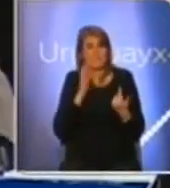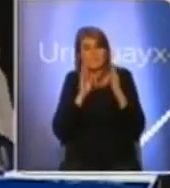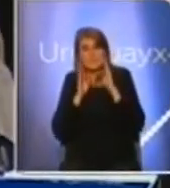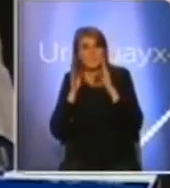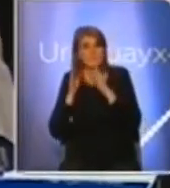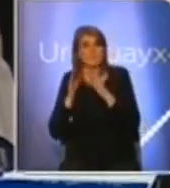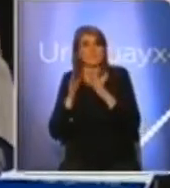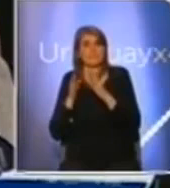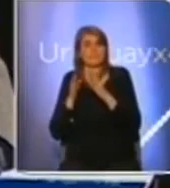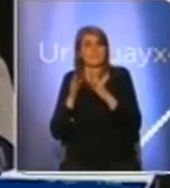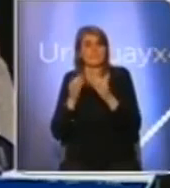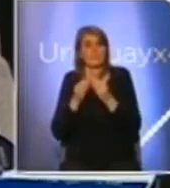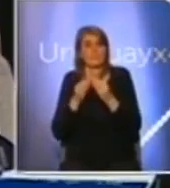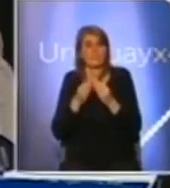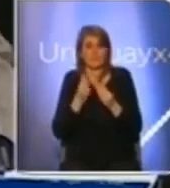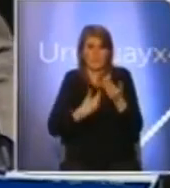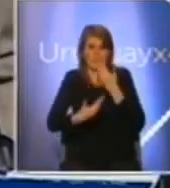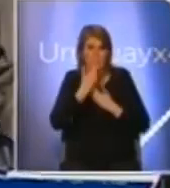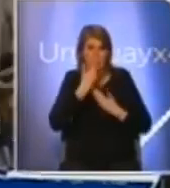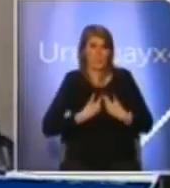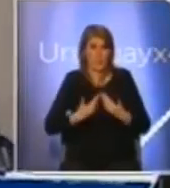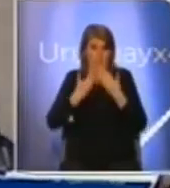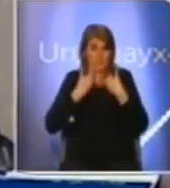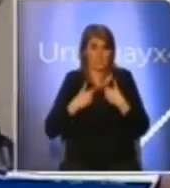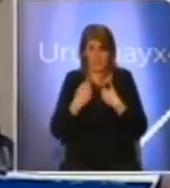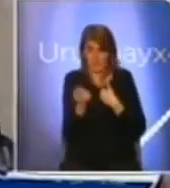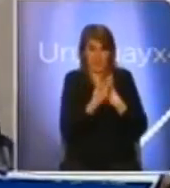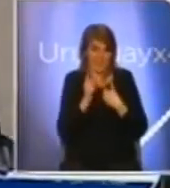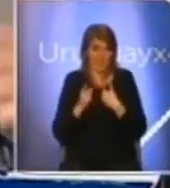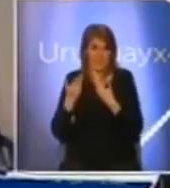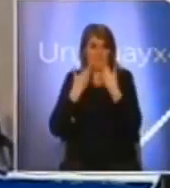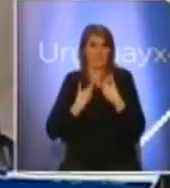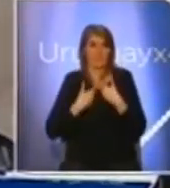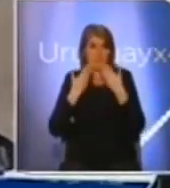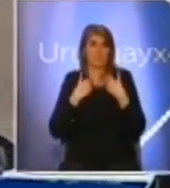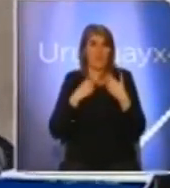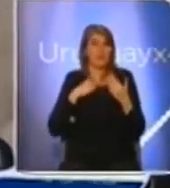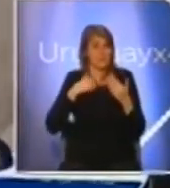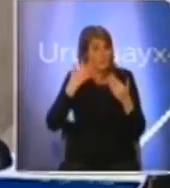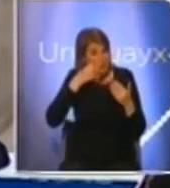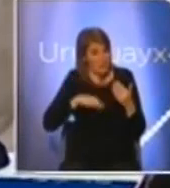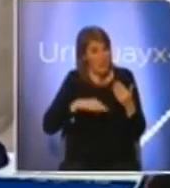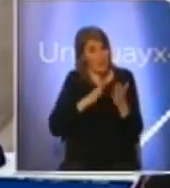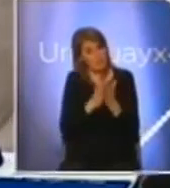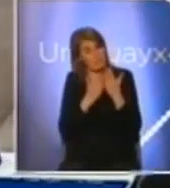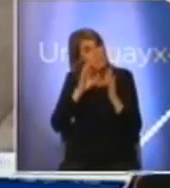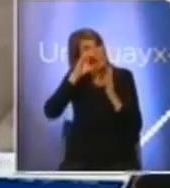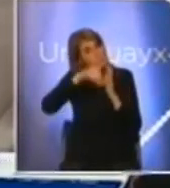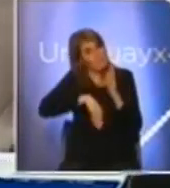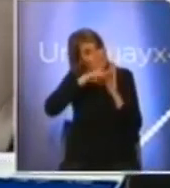a muchas de las preguntas y planteos que ustedes nos han hecho, las propuestas que tenemos para un